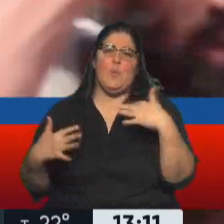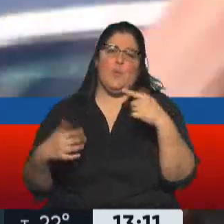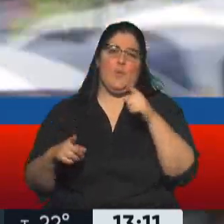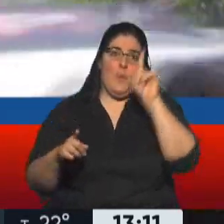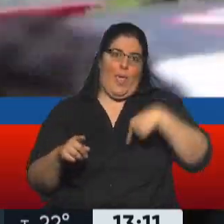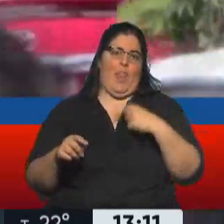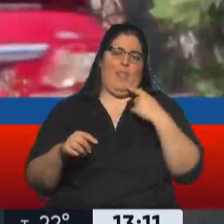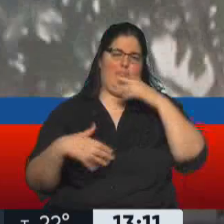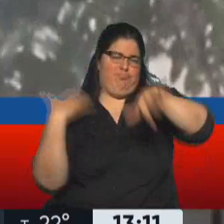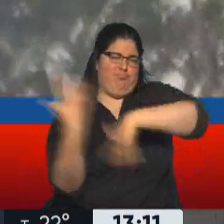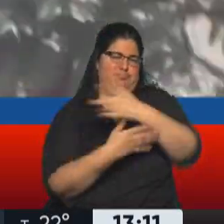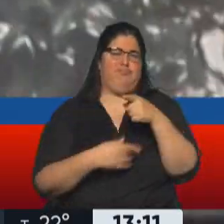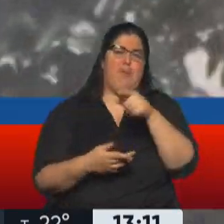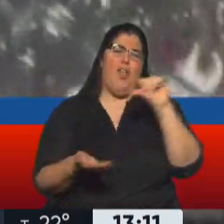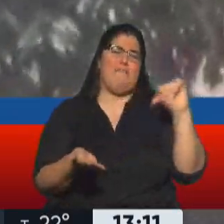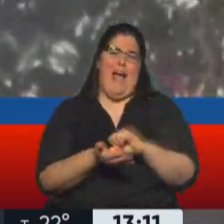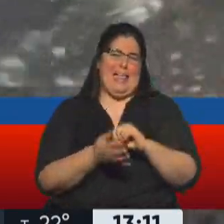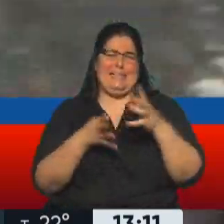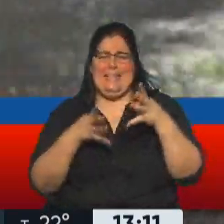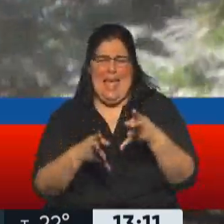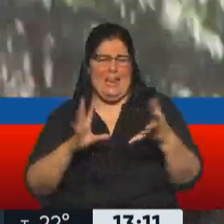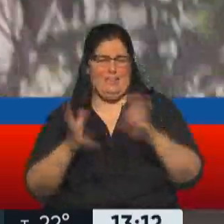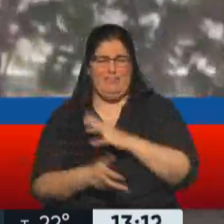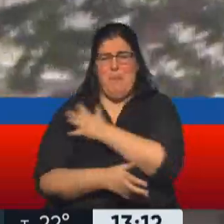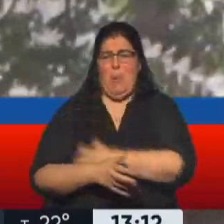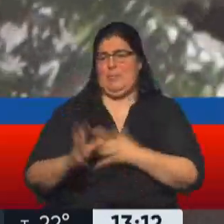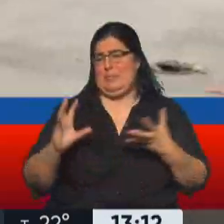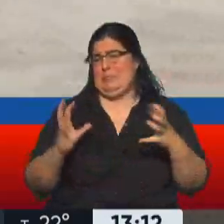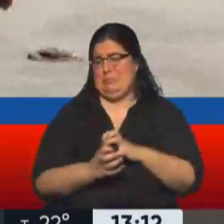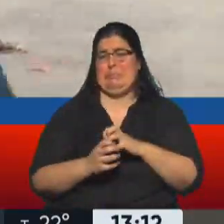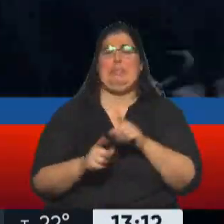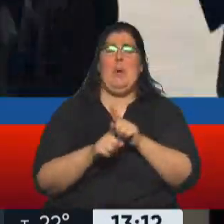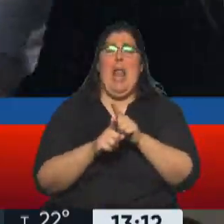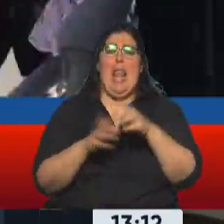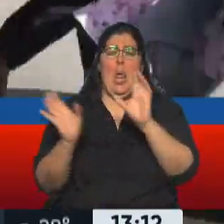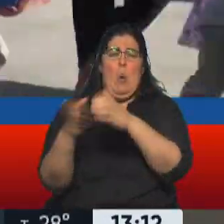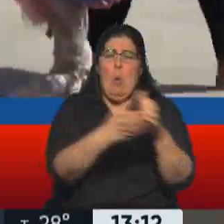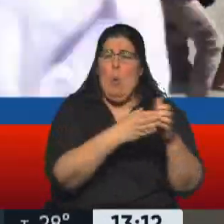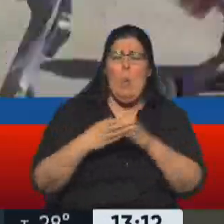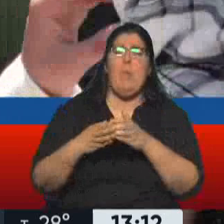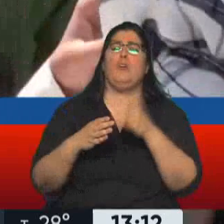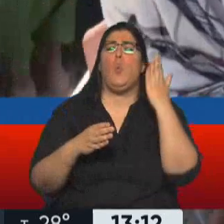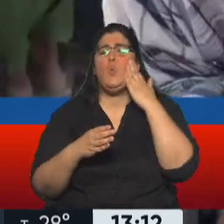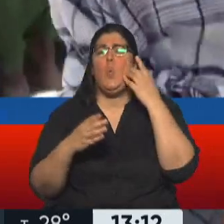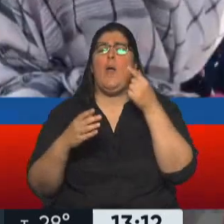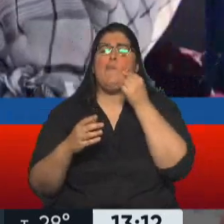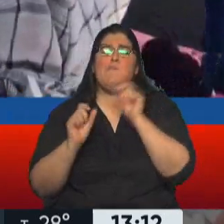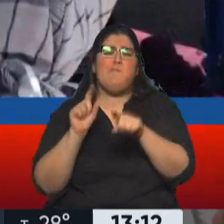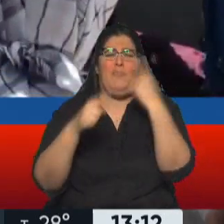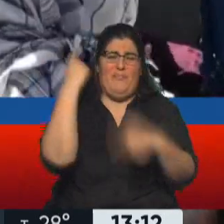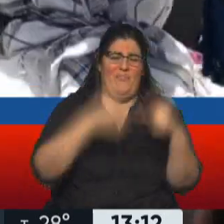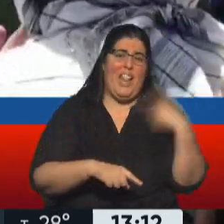caos en un país devastado por la guerra y la pobreza, fragmentado en múltiples grupos y etnias, en el que la única